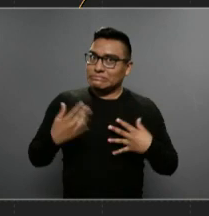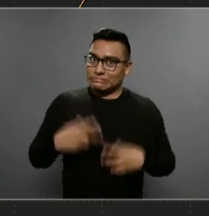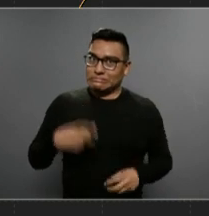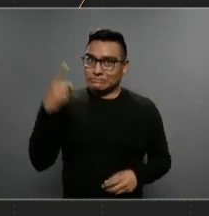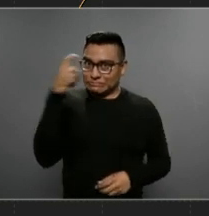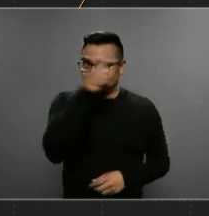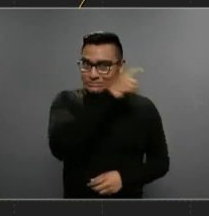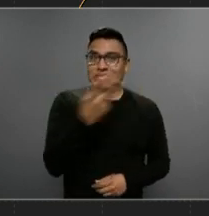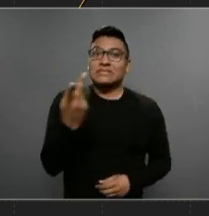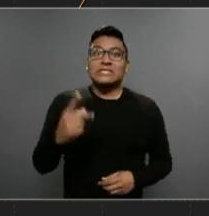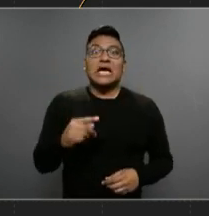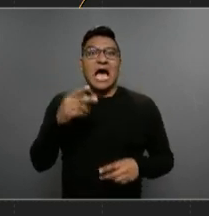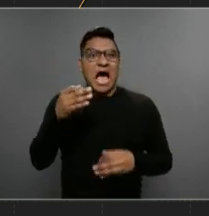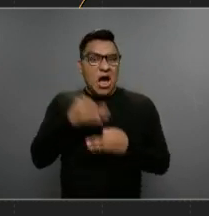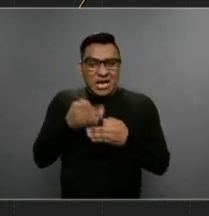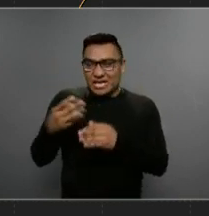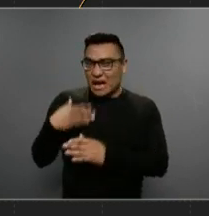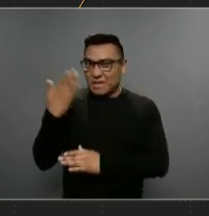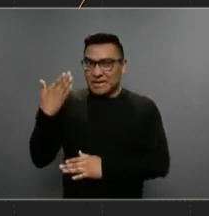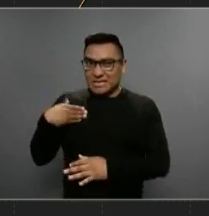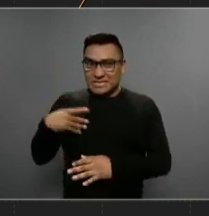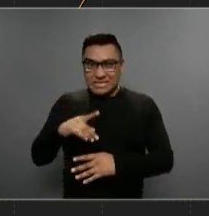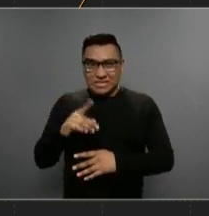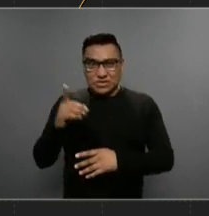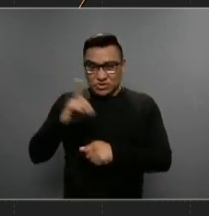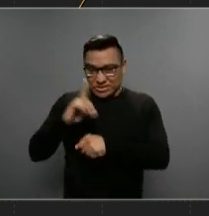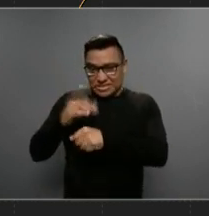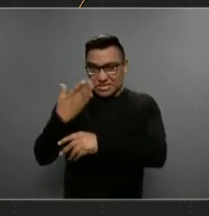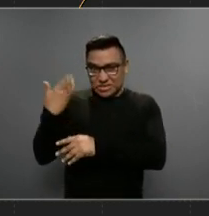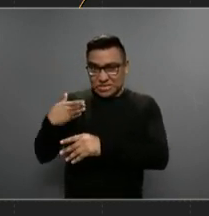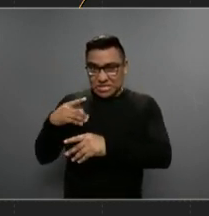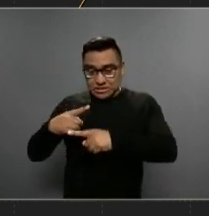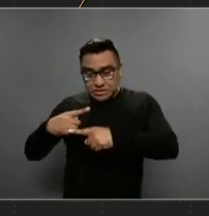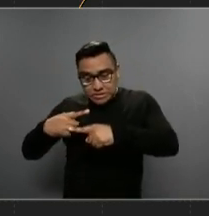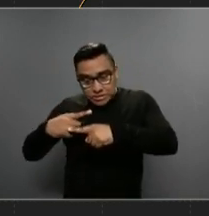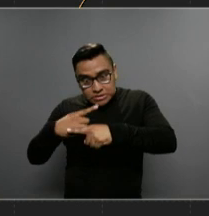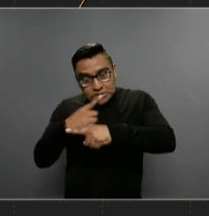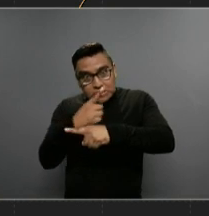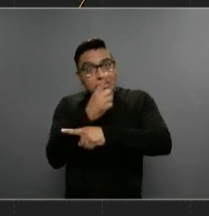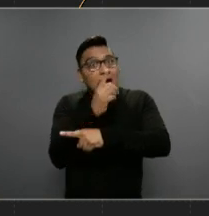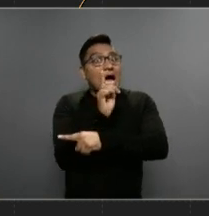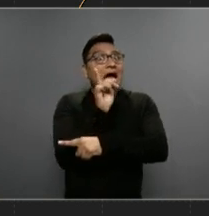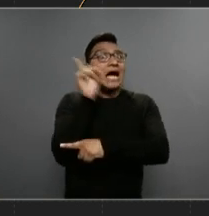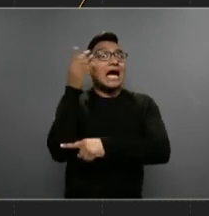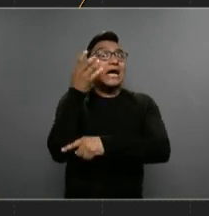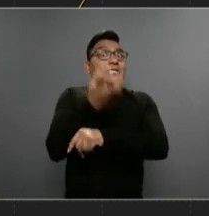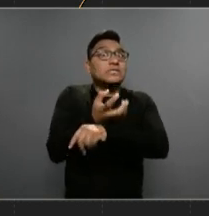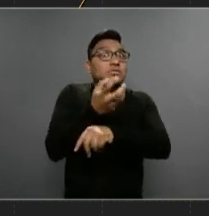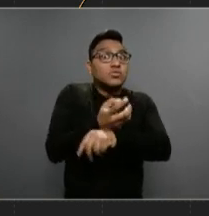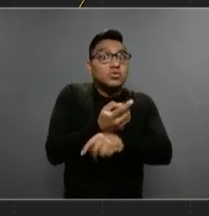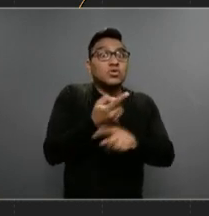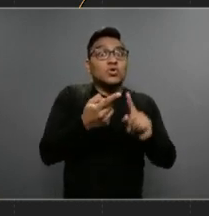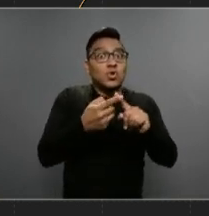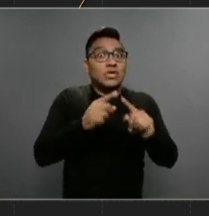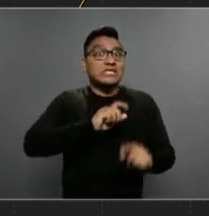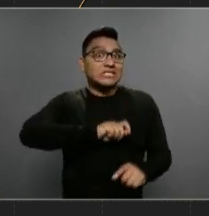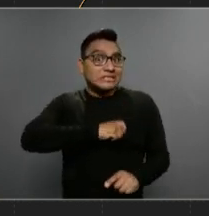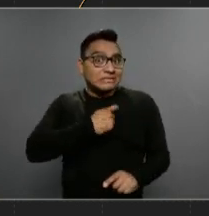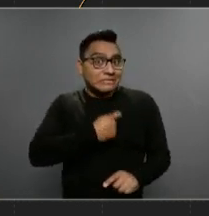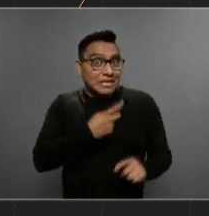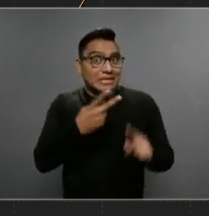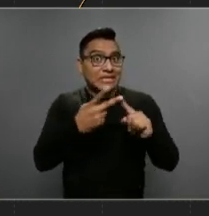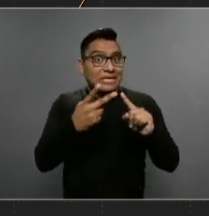se ve la curva de los últimos días, se ve lo que está pasando en Estados Unidos, en España, en Italia,